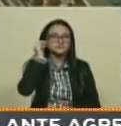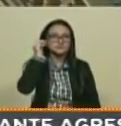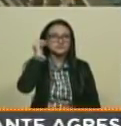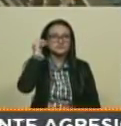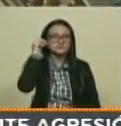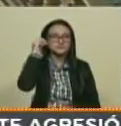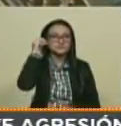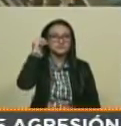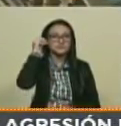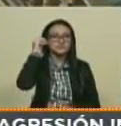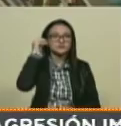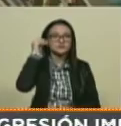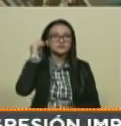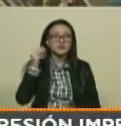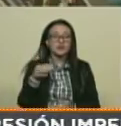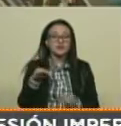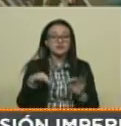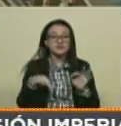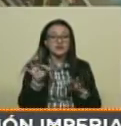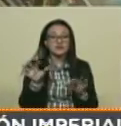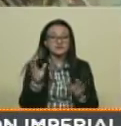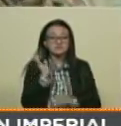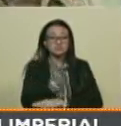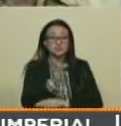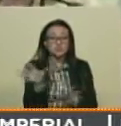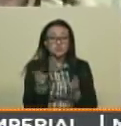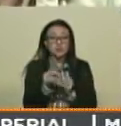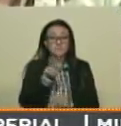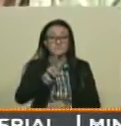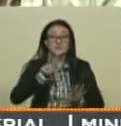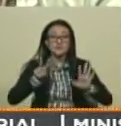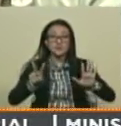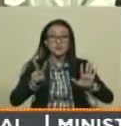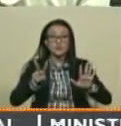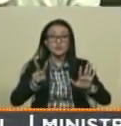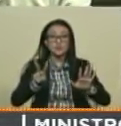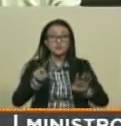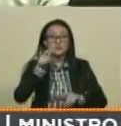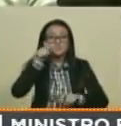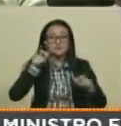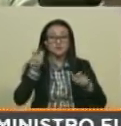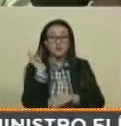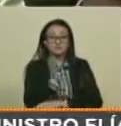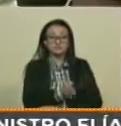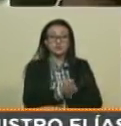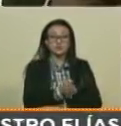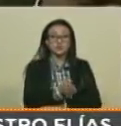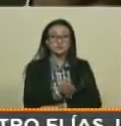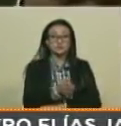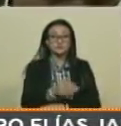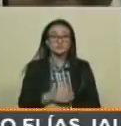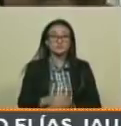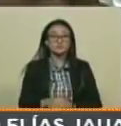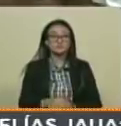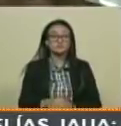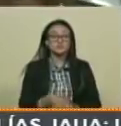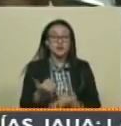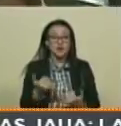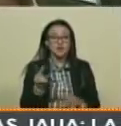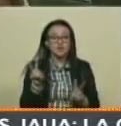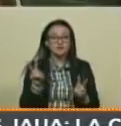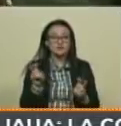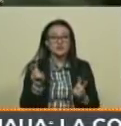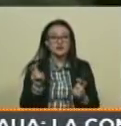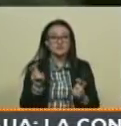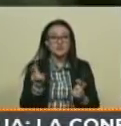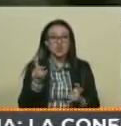se han emitido 13 acusaciones para un total de 28 funcionarios acusados. Emblemáticamente quiero destacar el caso de David